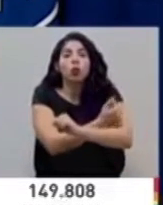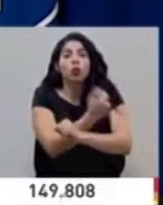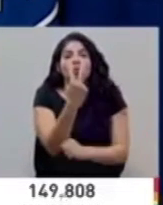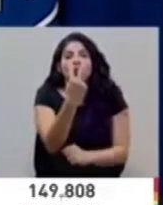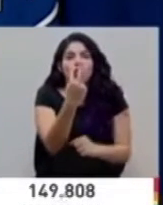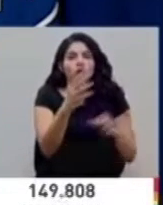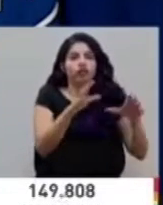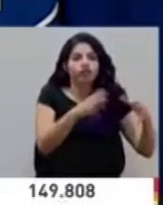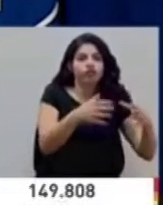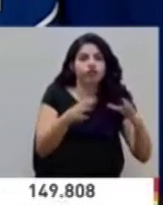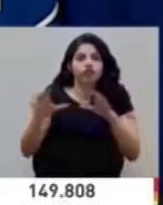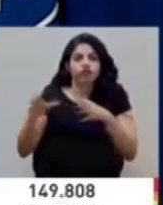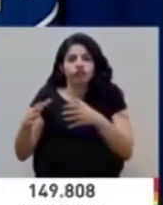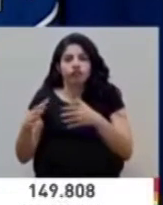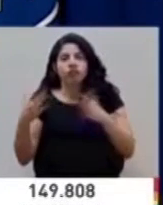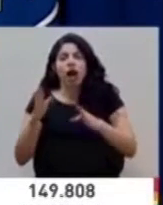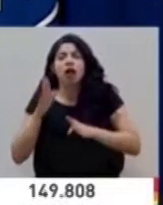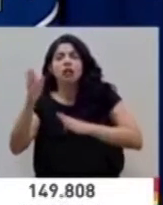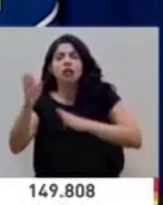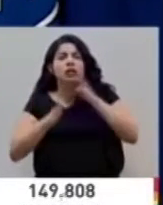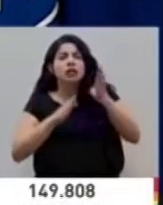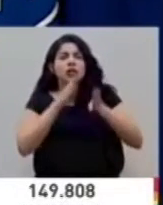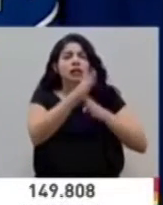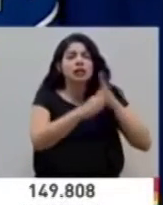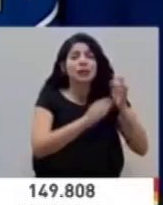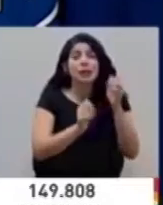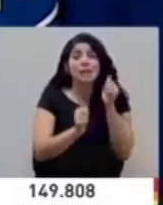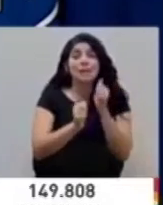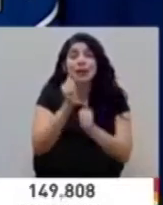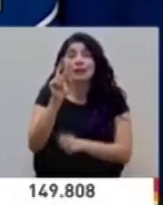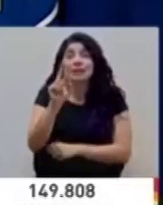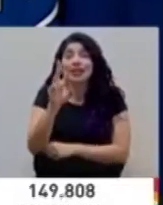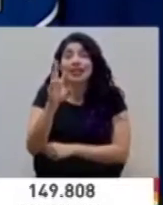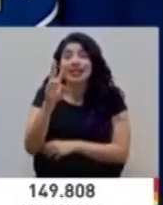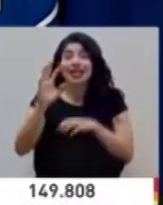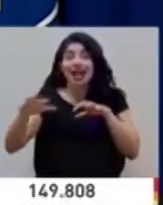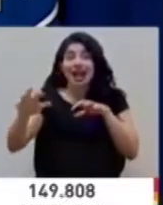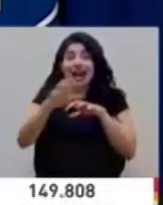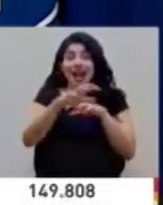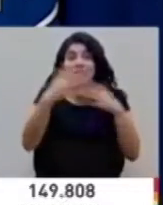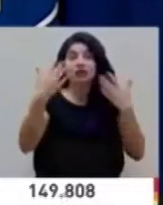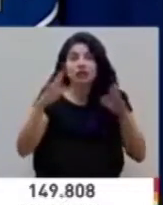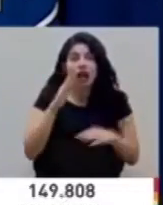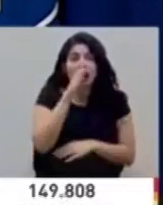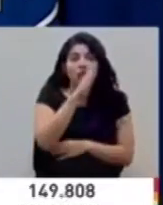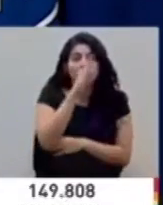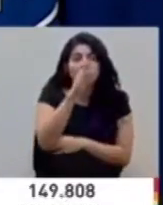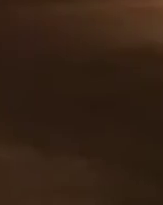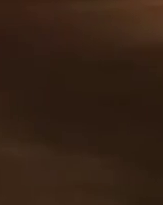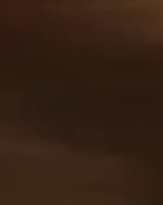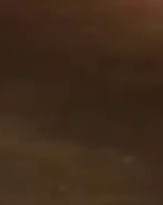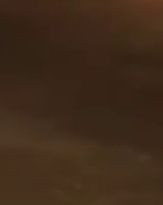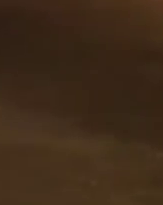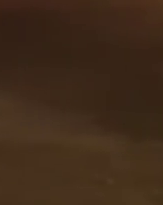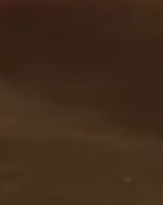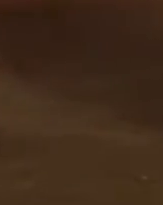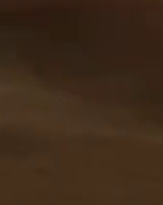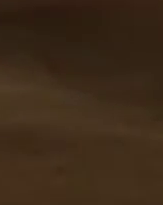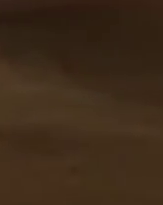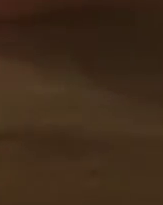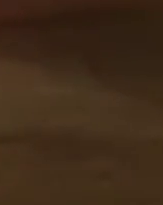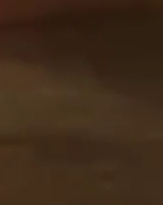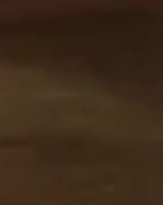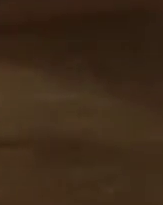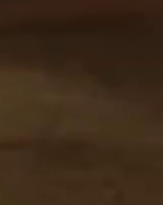de trabajo recorriendo ya más de 26 cantones que hemos abordado en estas últimas semanas